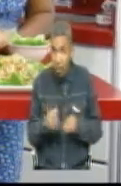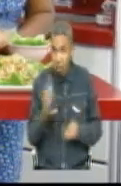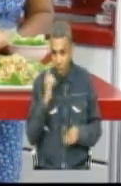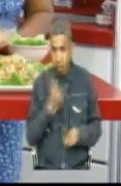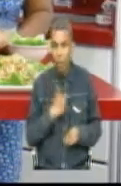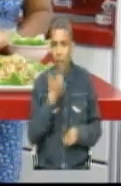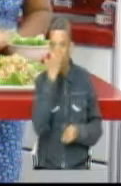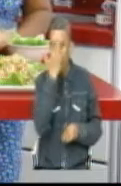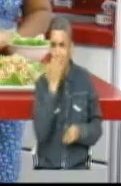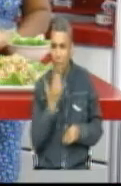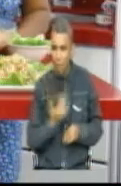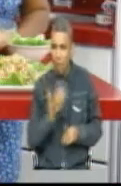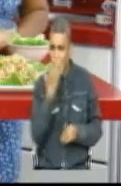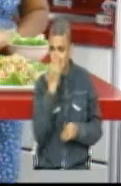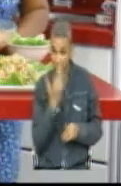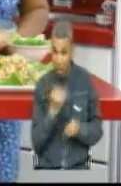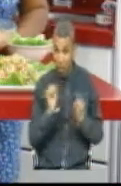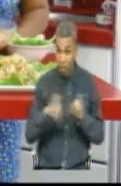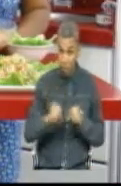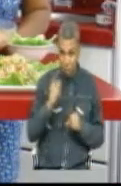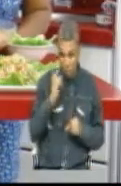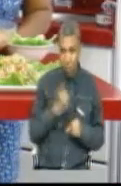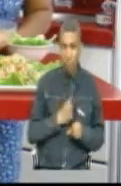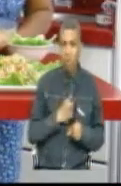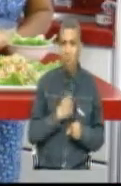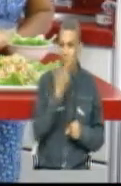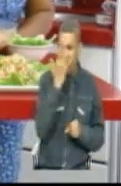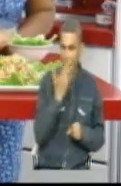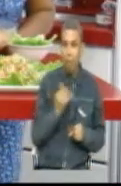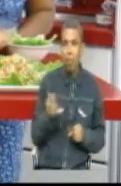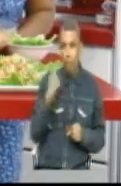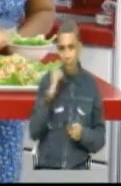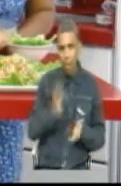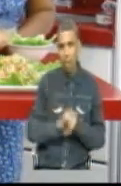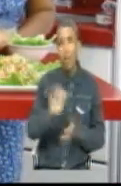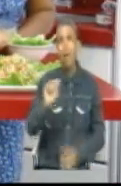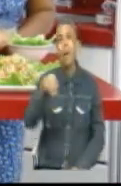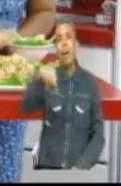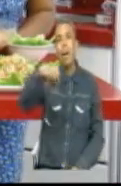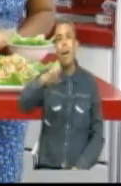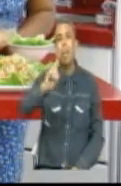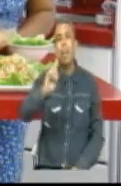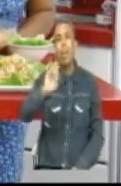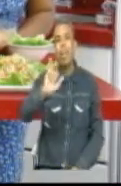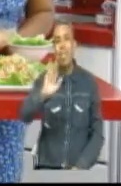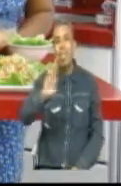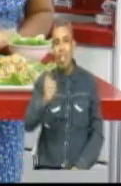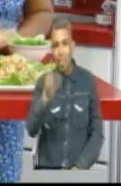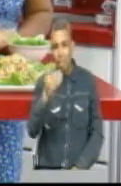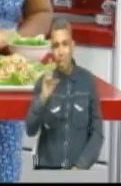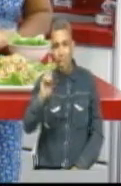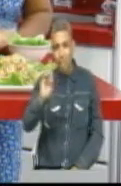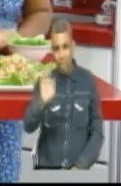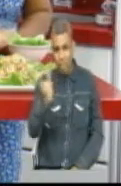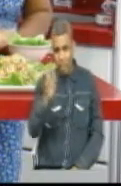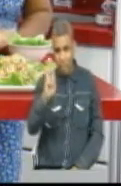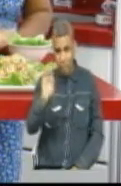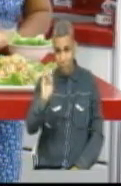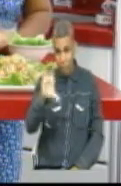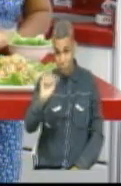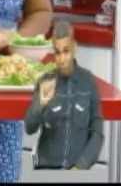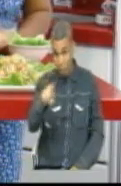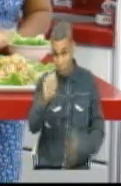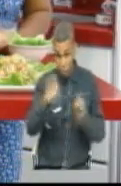a pedir de boca para que también se conozcan y miren no sé lo que quieran comentar eso esos mensajitos de todo de pronto de lo que quieran